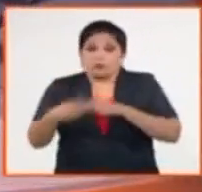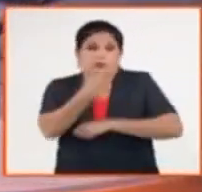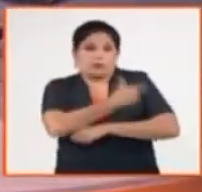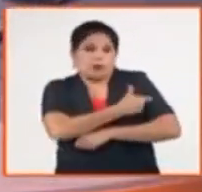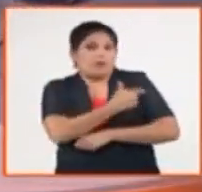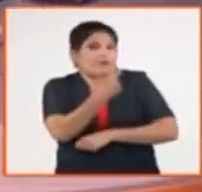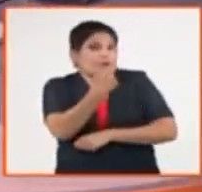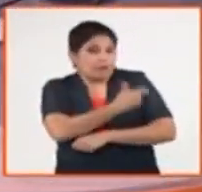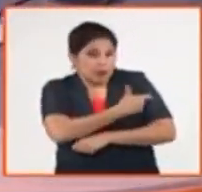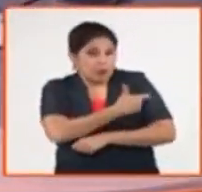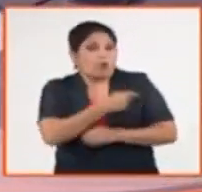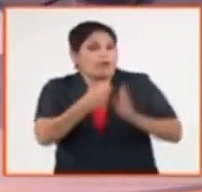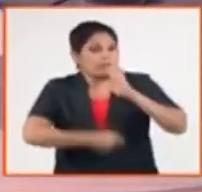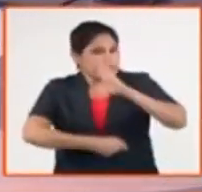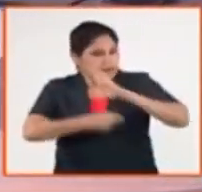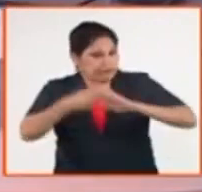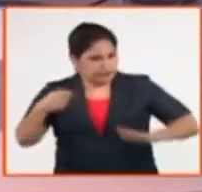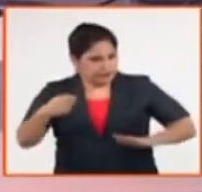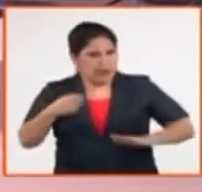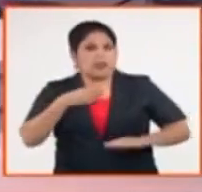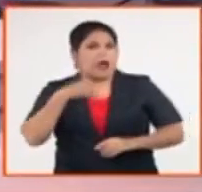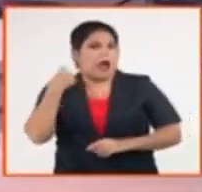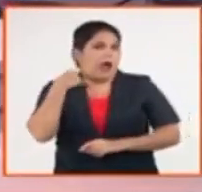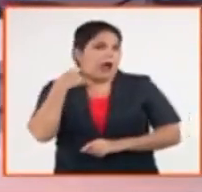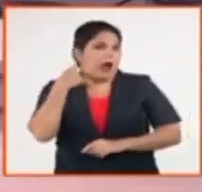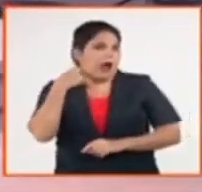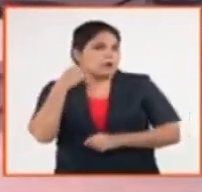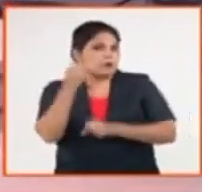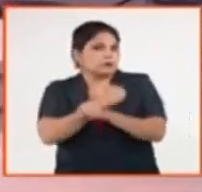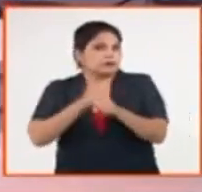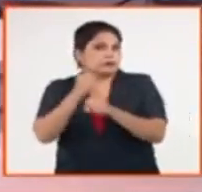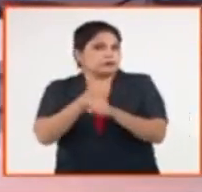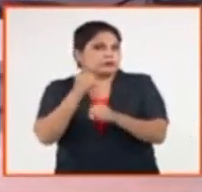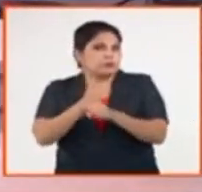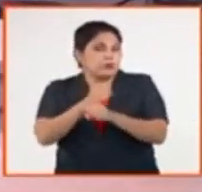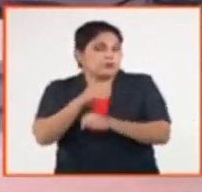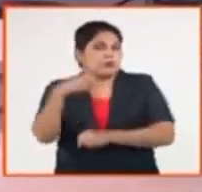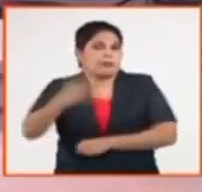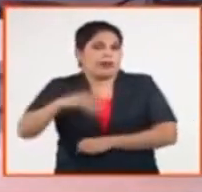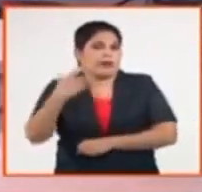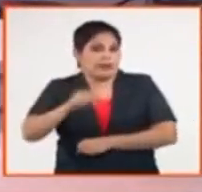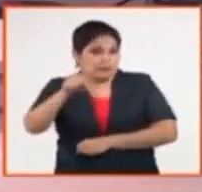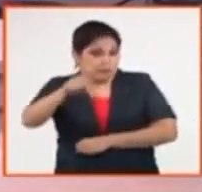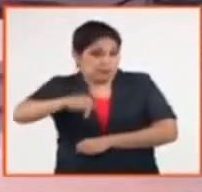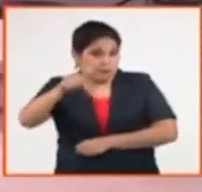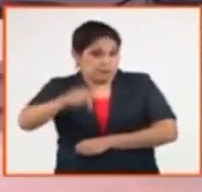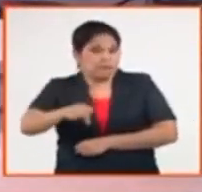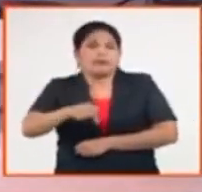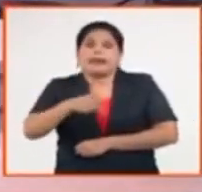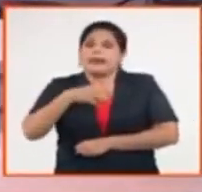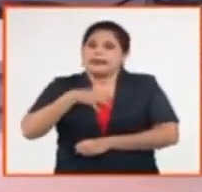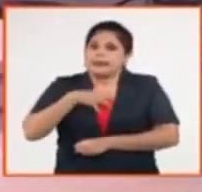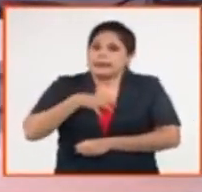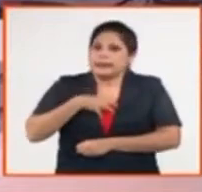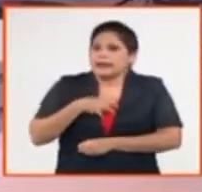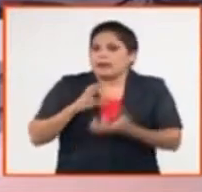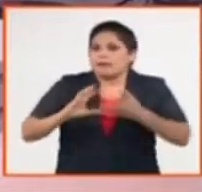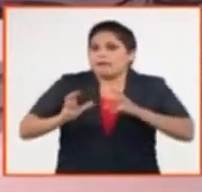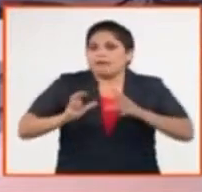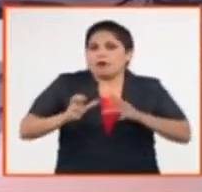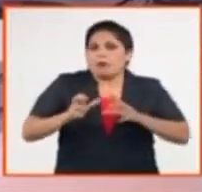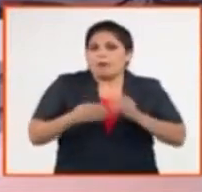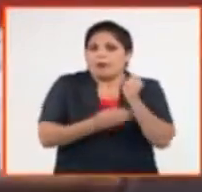vacunas establecidas, que llevan años de utilización en la práctica médica y que tienen ya una